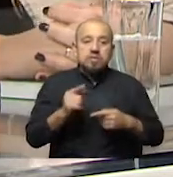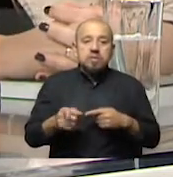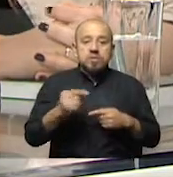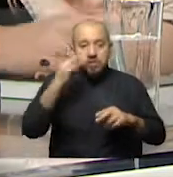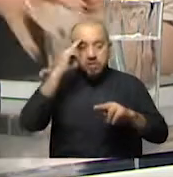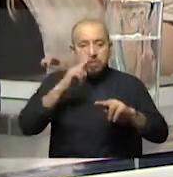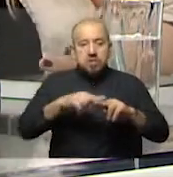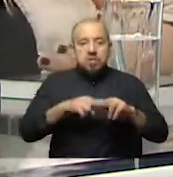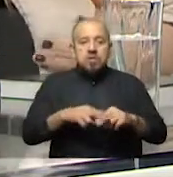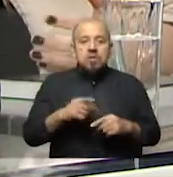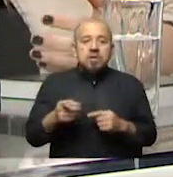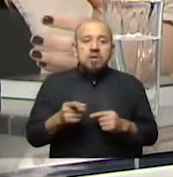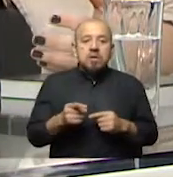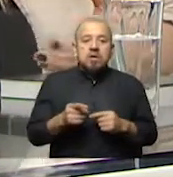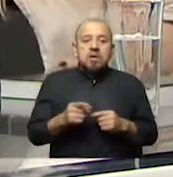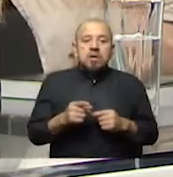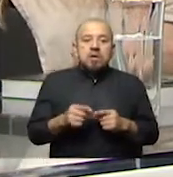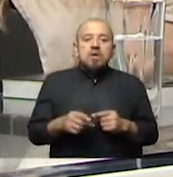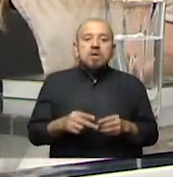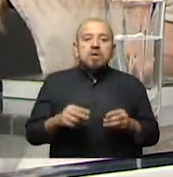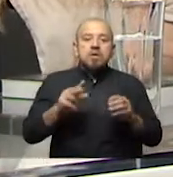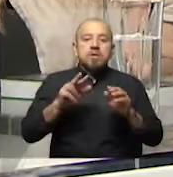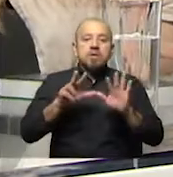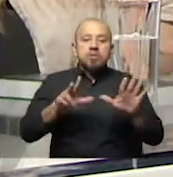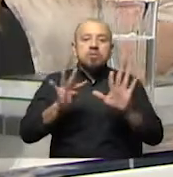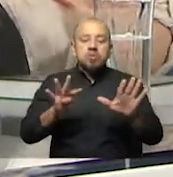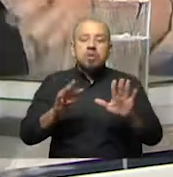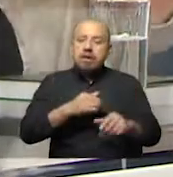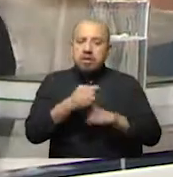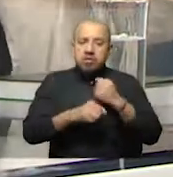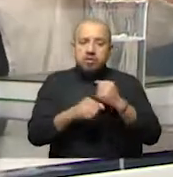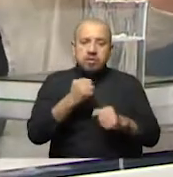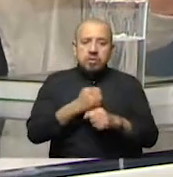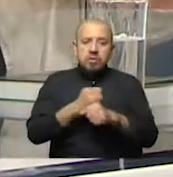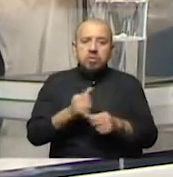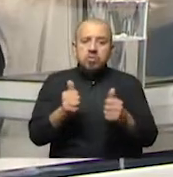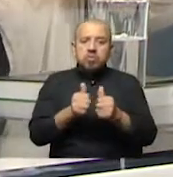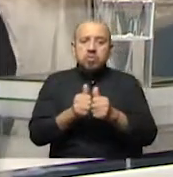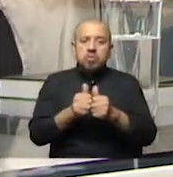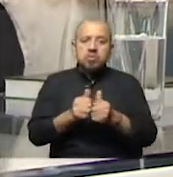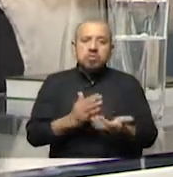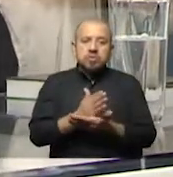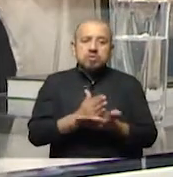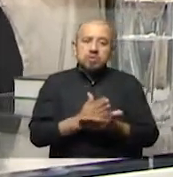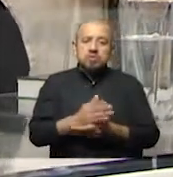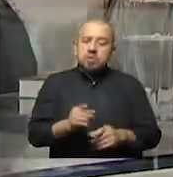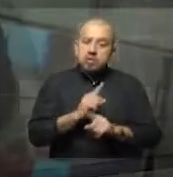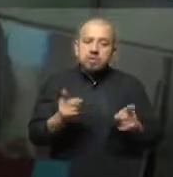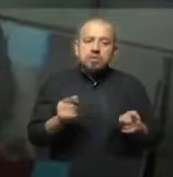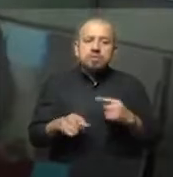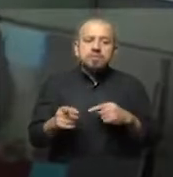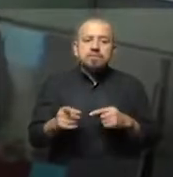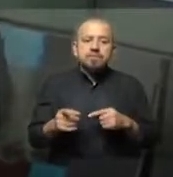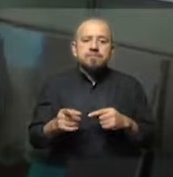estaba enferma yo si hace ya como 8 o 9 años que trabajo con mi madre la herboristería pero no era siempre yo le ayudaba tantos días y